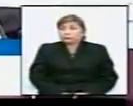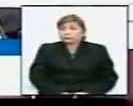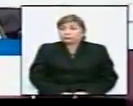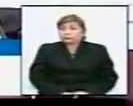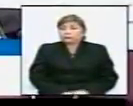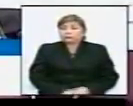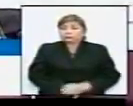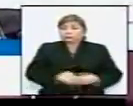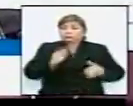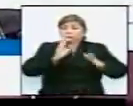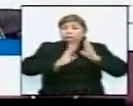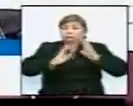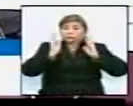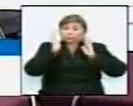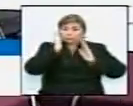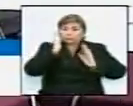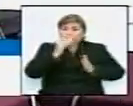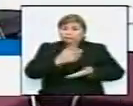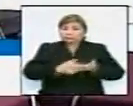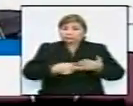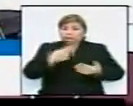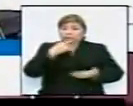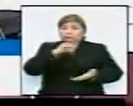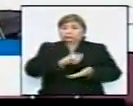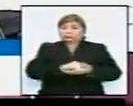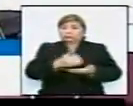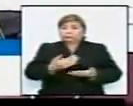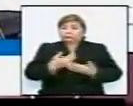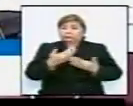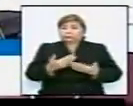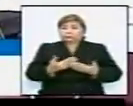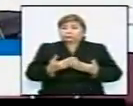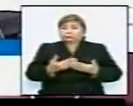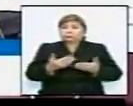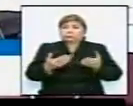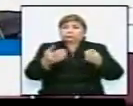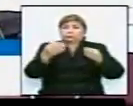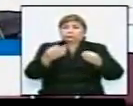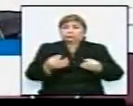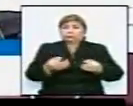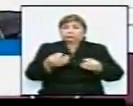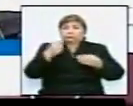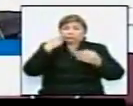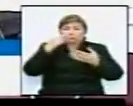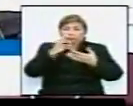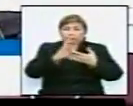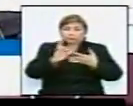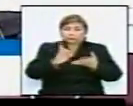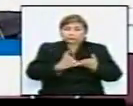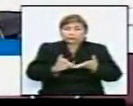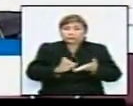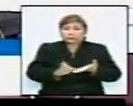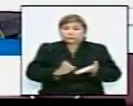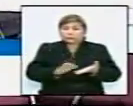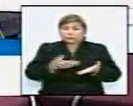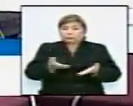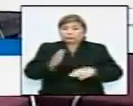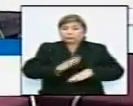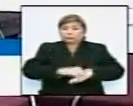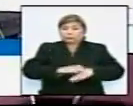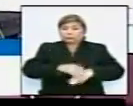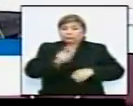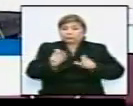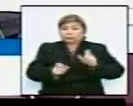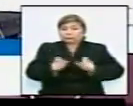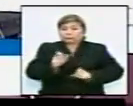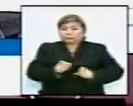la preocupación es que en realidad se dé una adecuada fiscalización con respecto a los candidatos